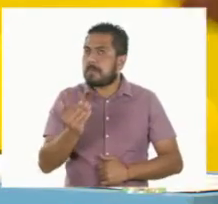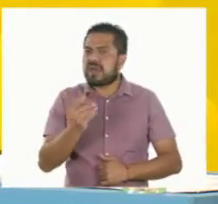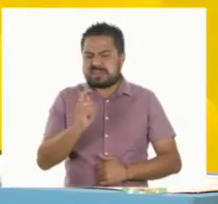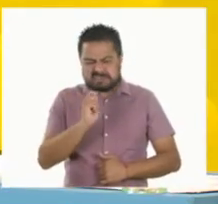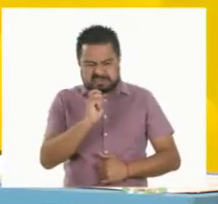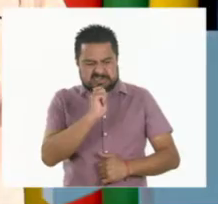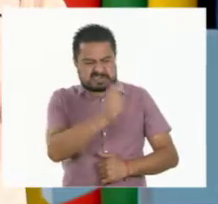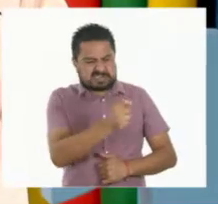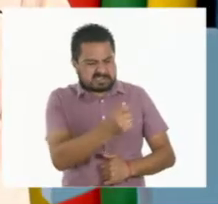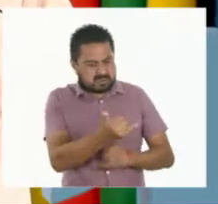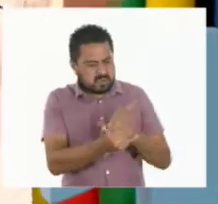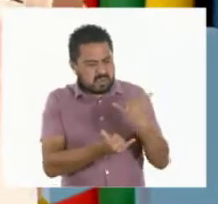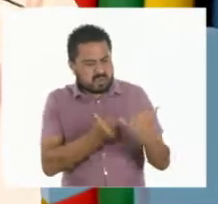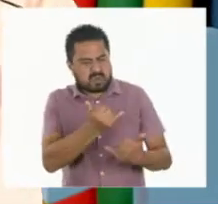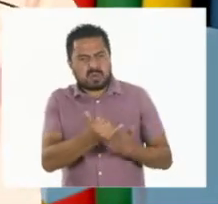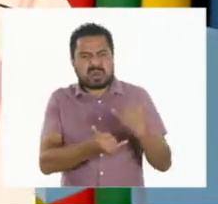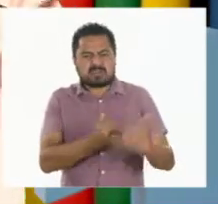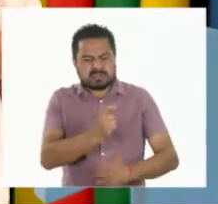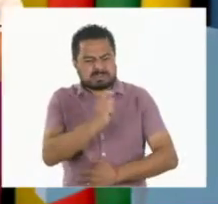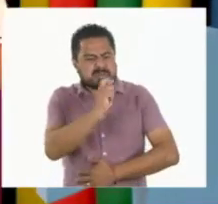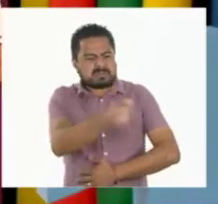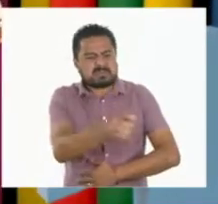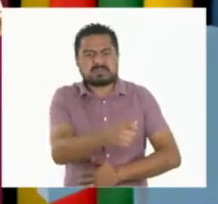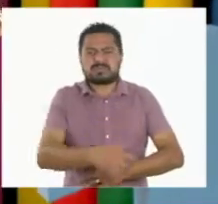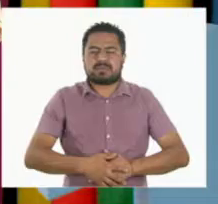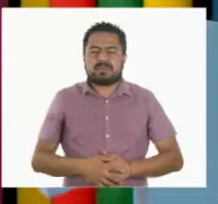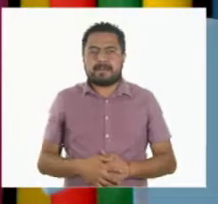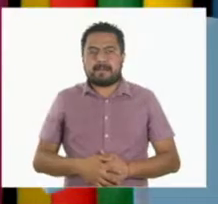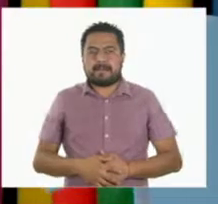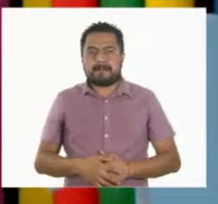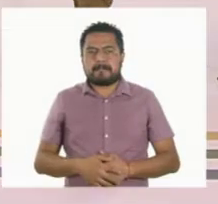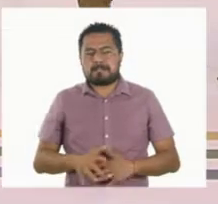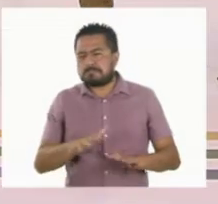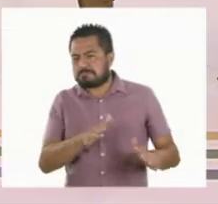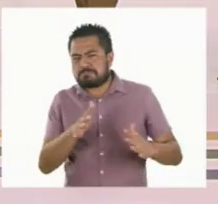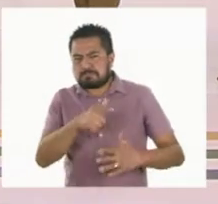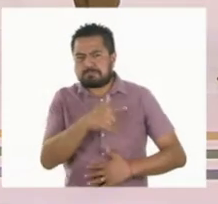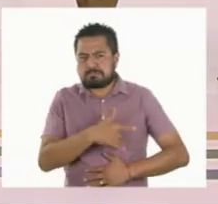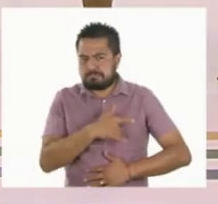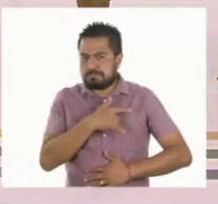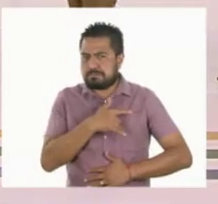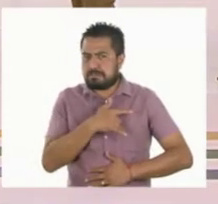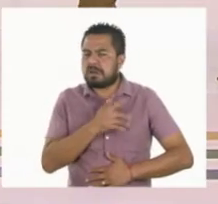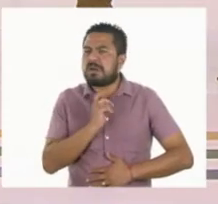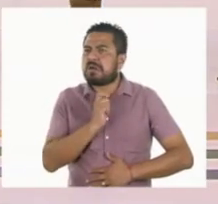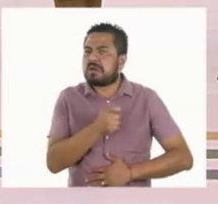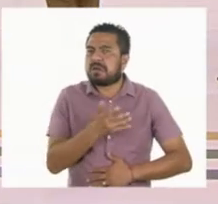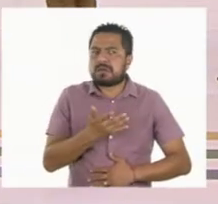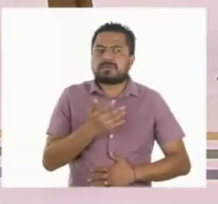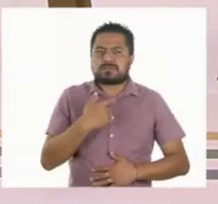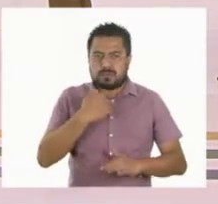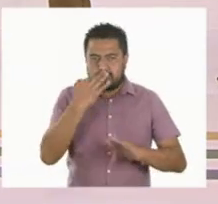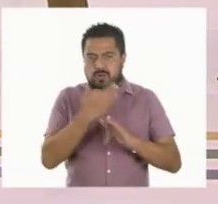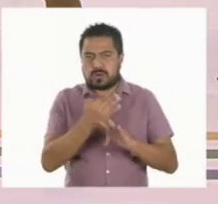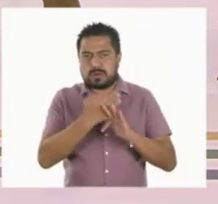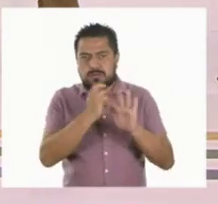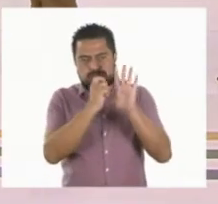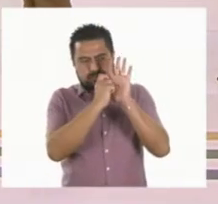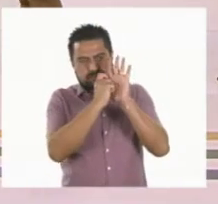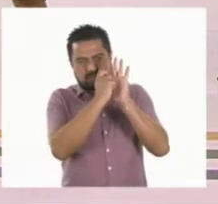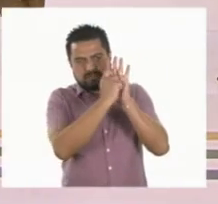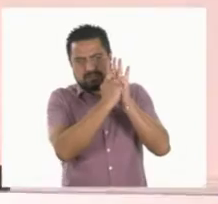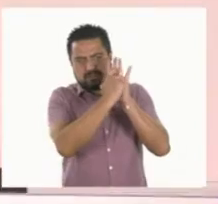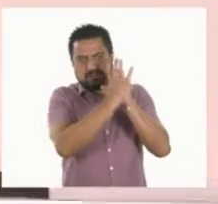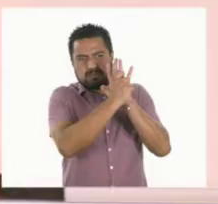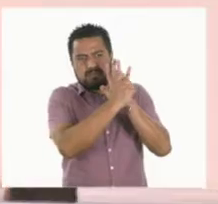es el juego? ¿Qué es? ¿Más o menos tienes una idea? Vamos a escribir aquí la palabra, por cierto, para que